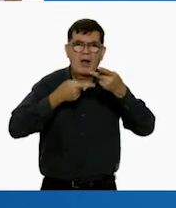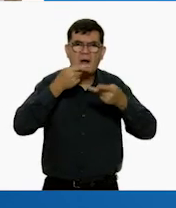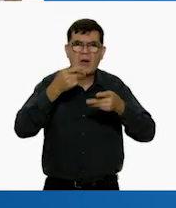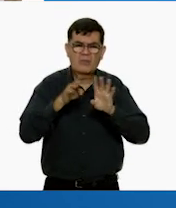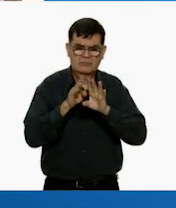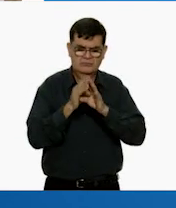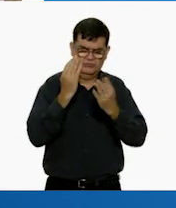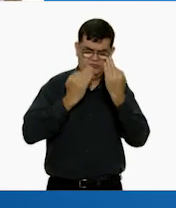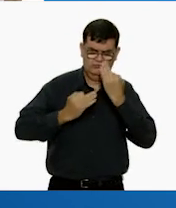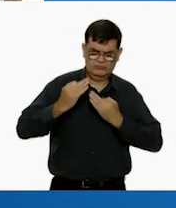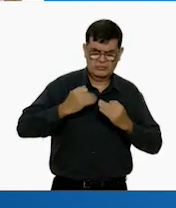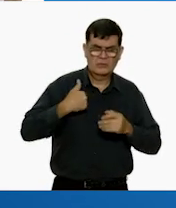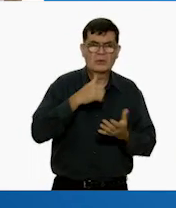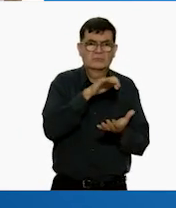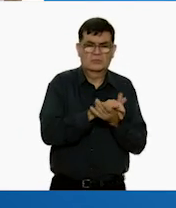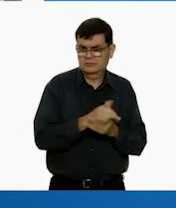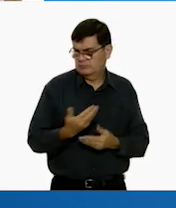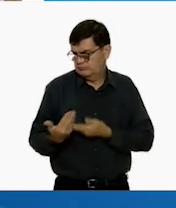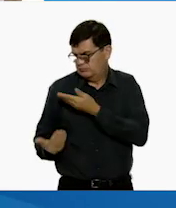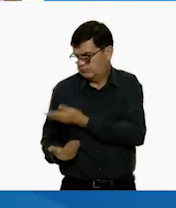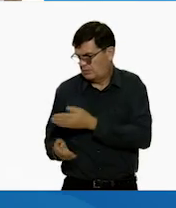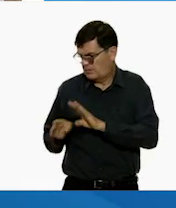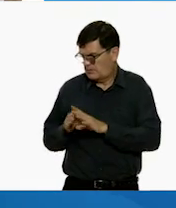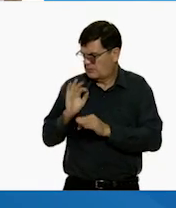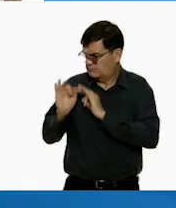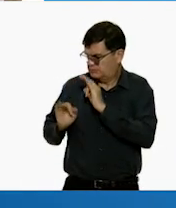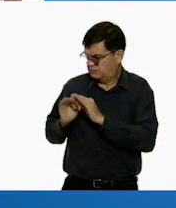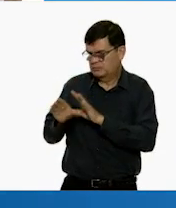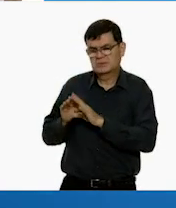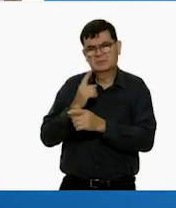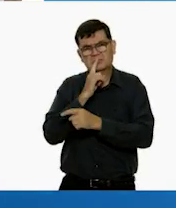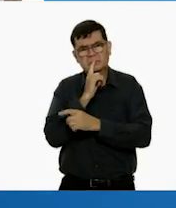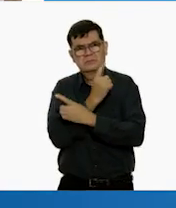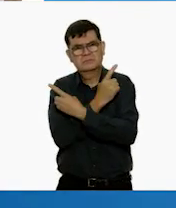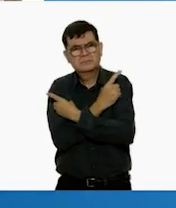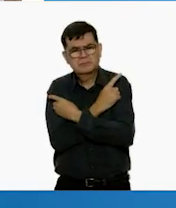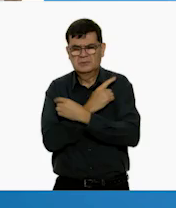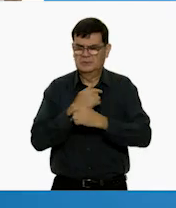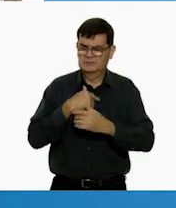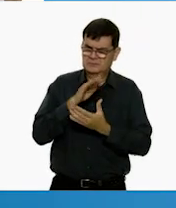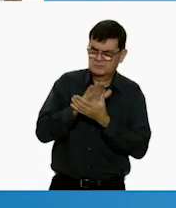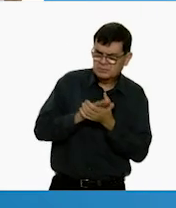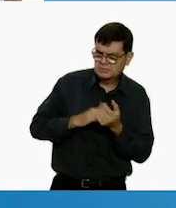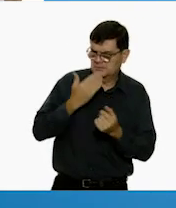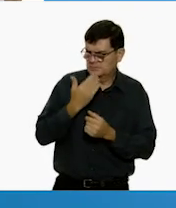cómo se arreglaba su señora, ¿no? O sea, la discreción, la austeridad republicana.